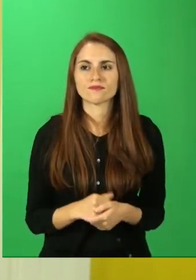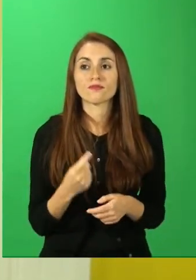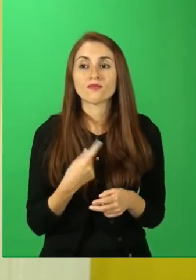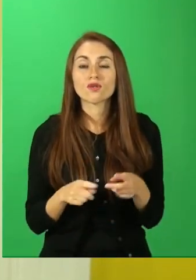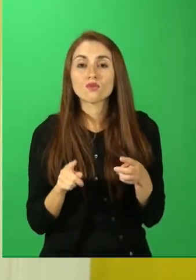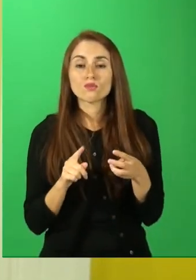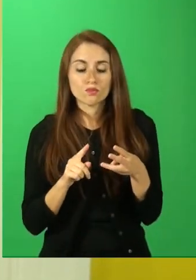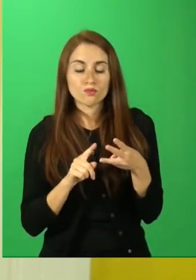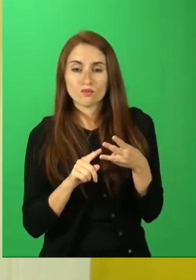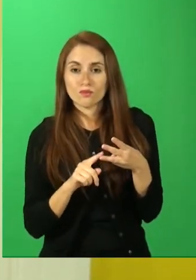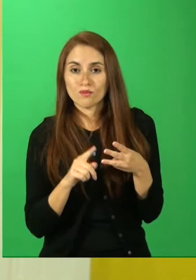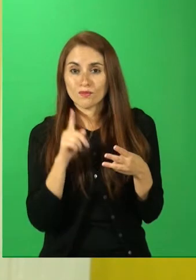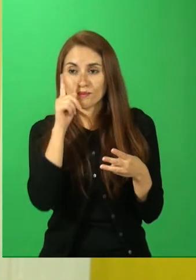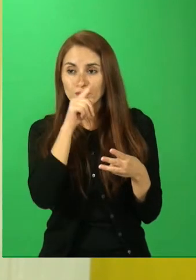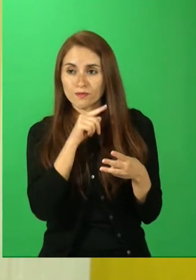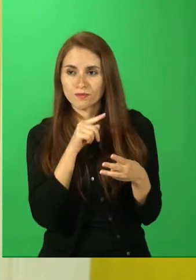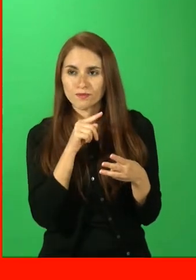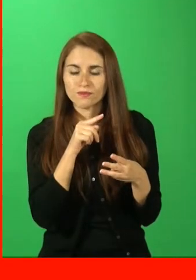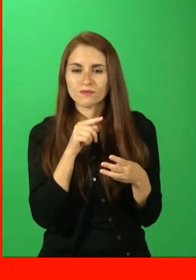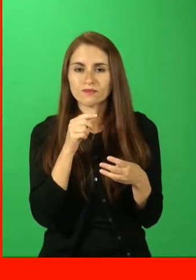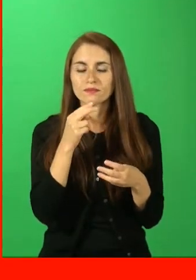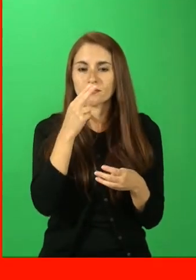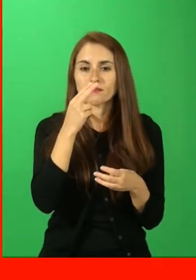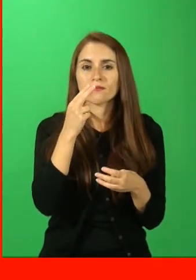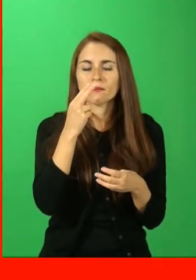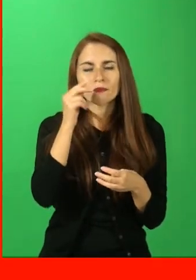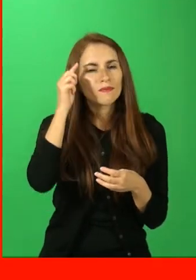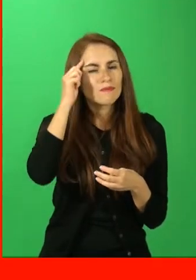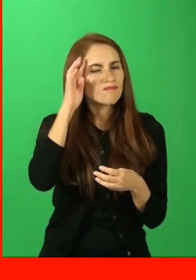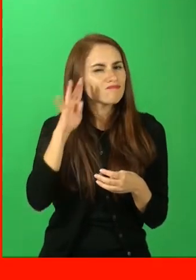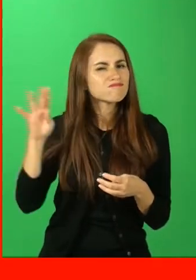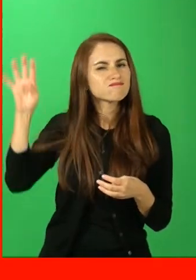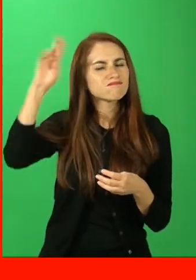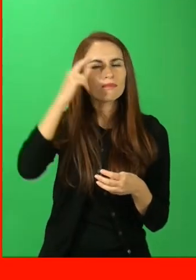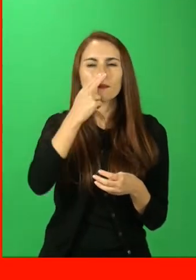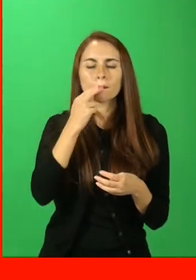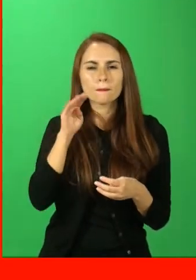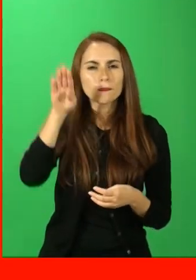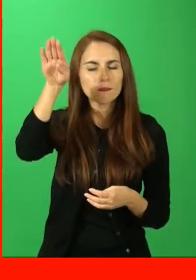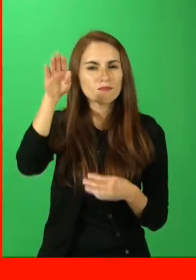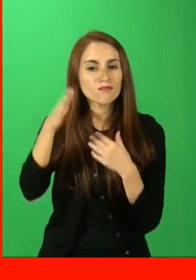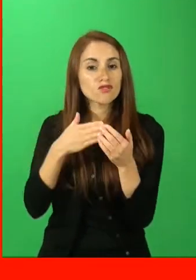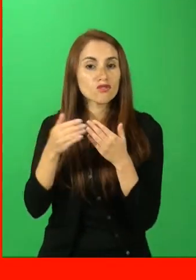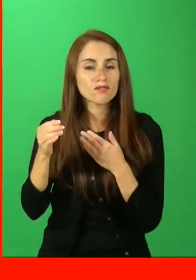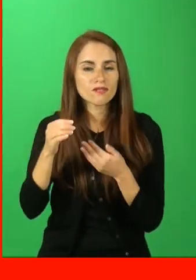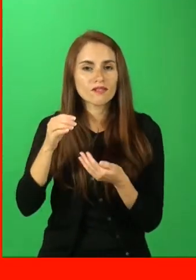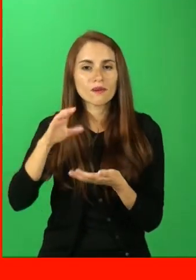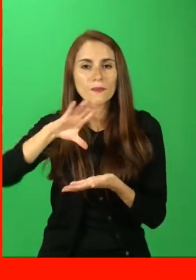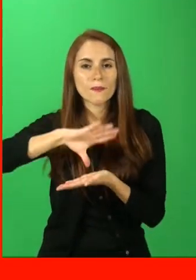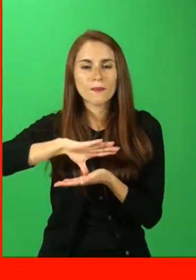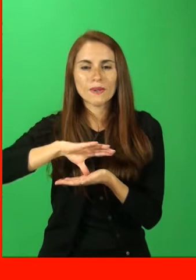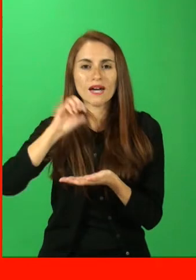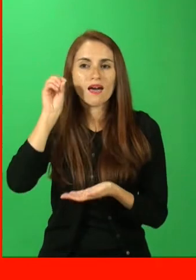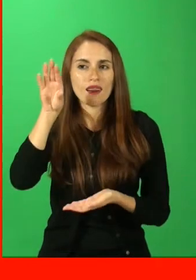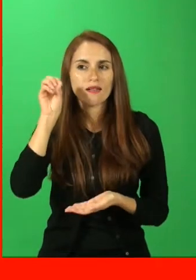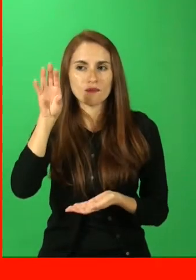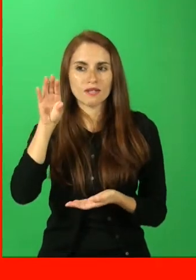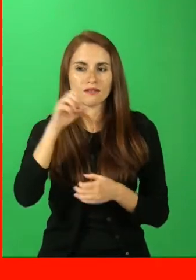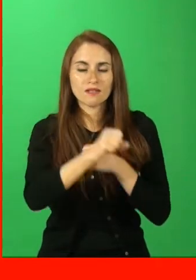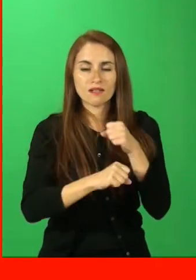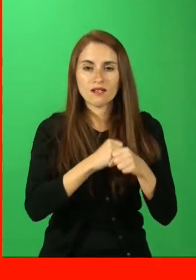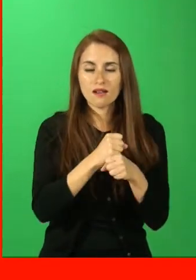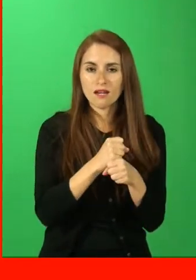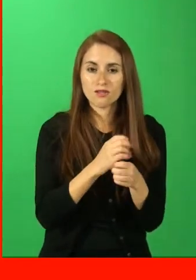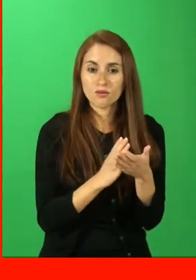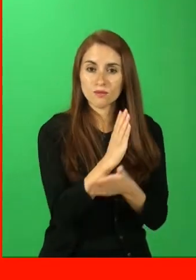Y por último, tenemos el nazismo en Alemania. El año es cuando, que coloqué acá, es el año